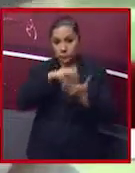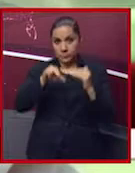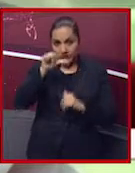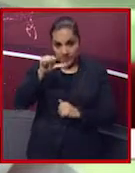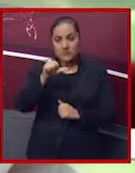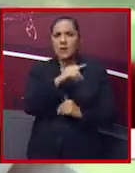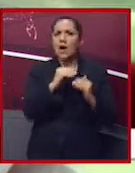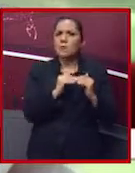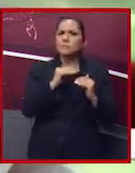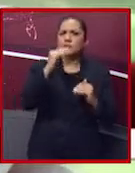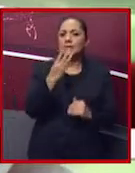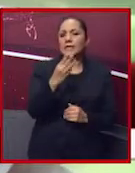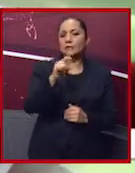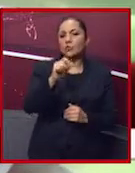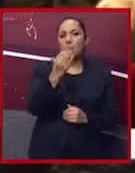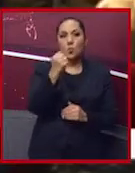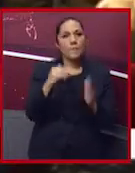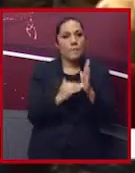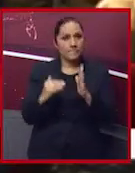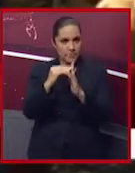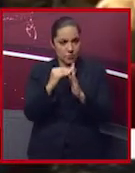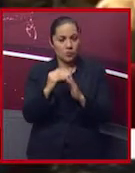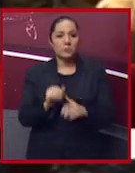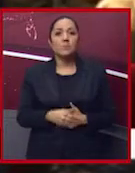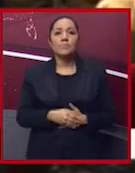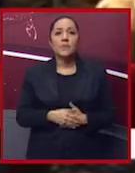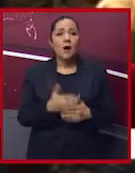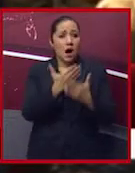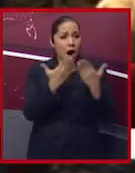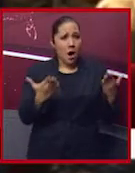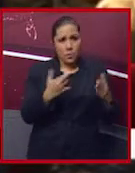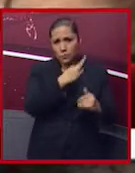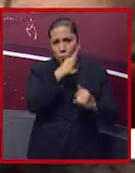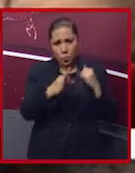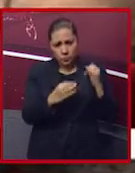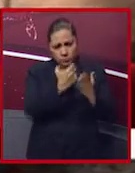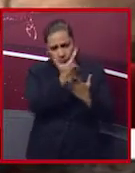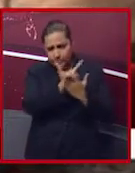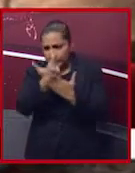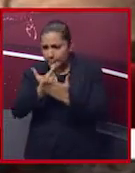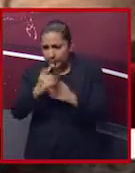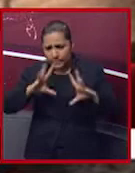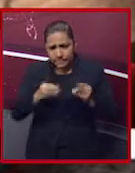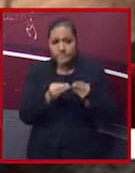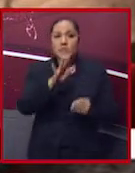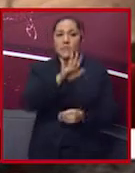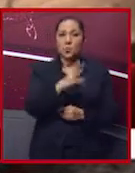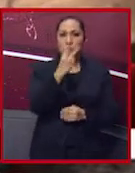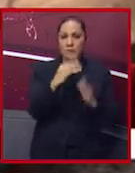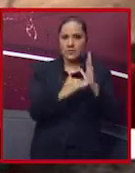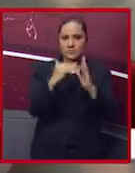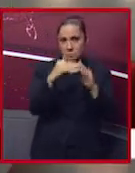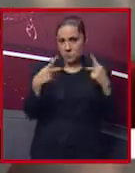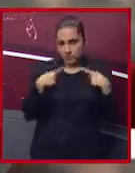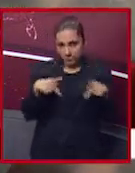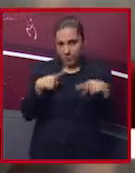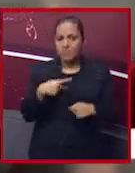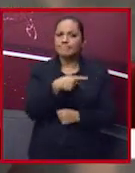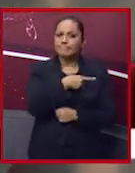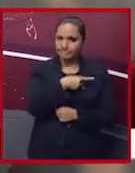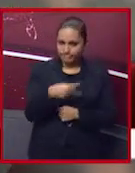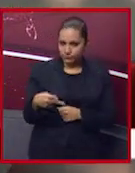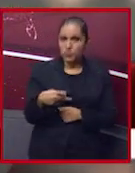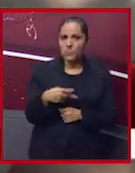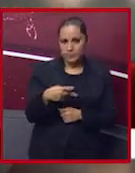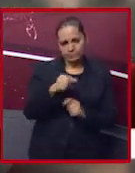aumentó en 3.9 millones. El saldo final, más de 53 millones de personas están en estas condiciones